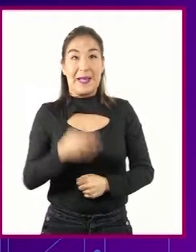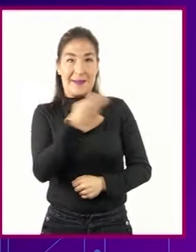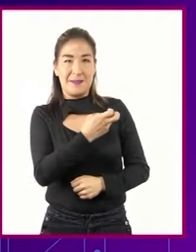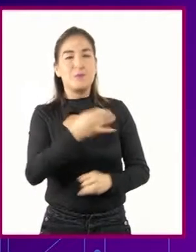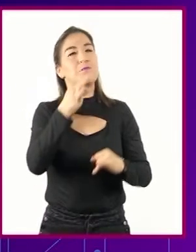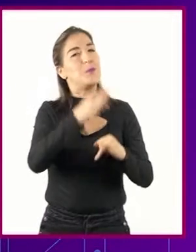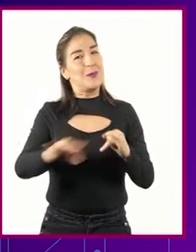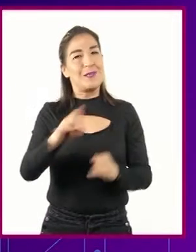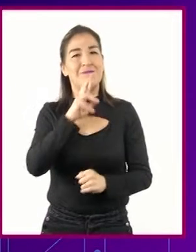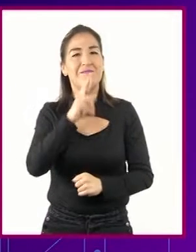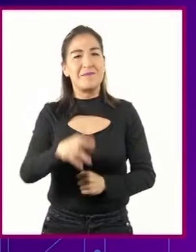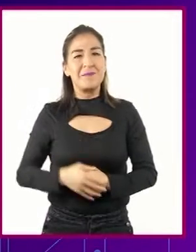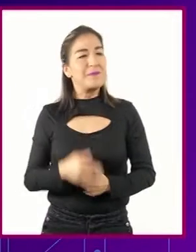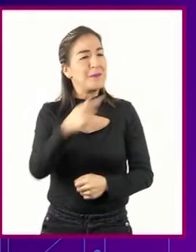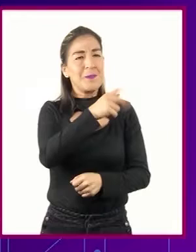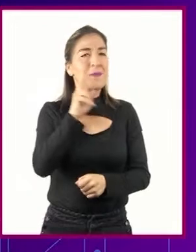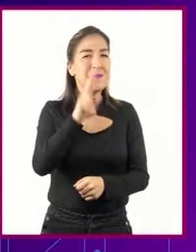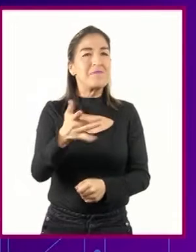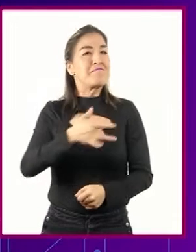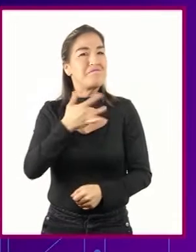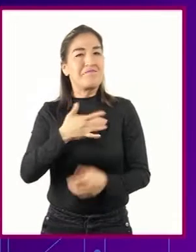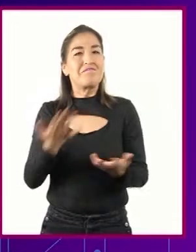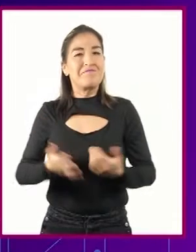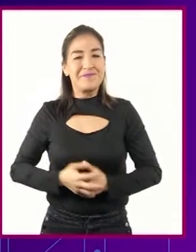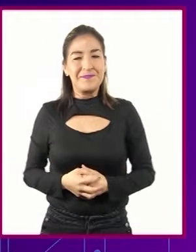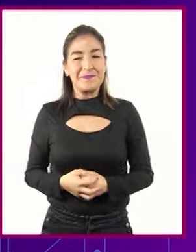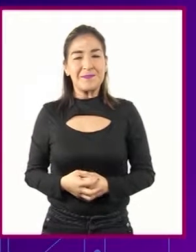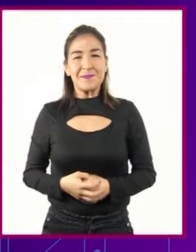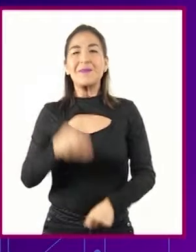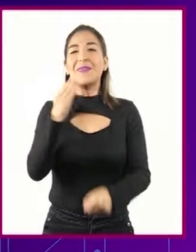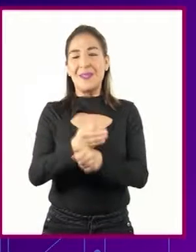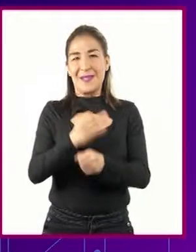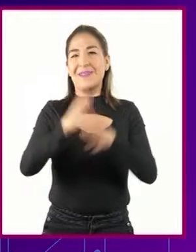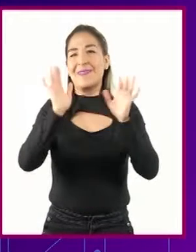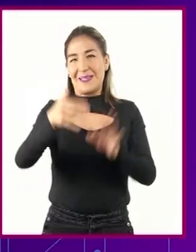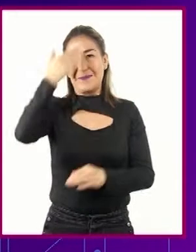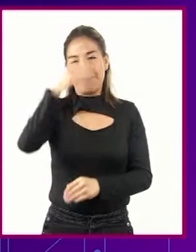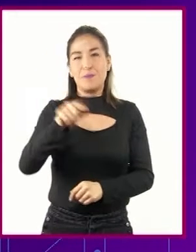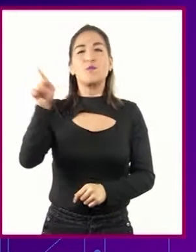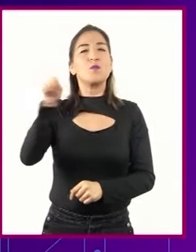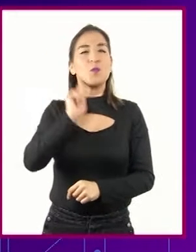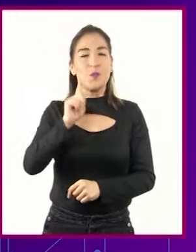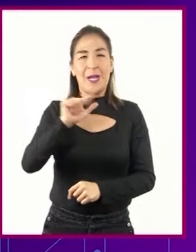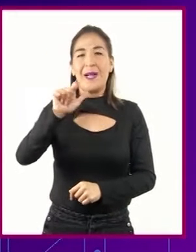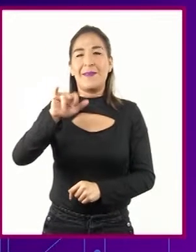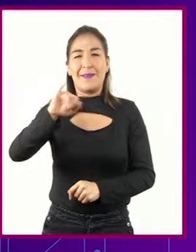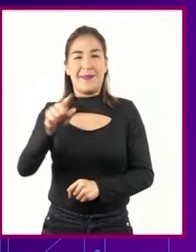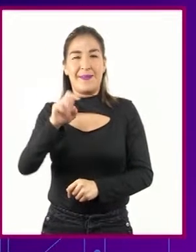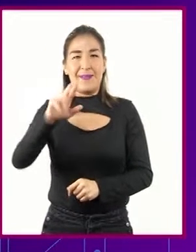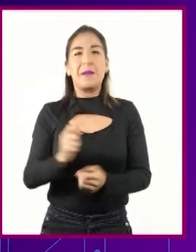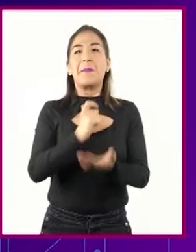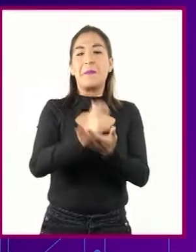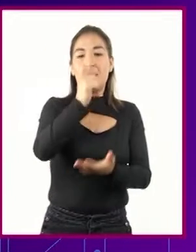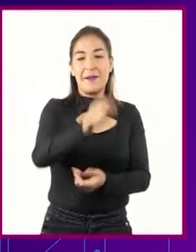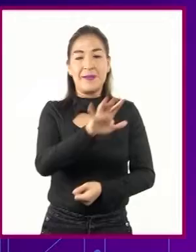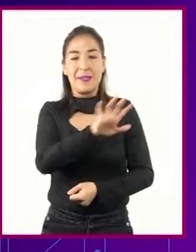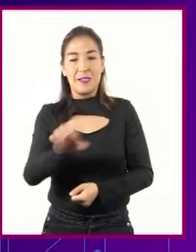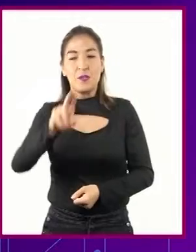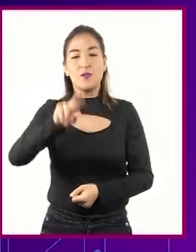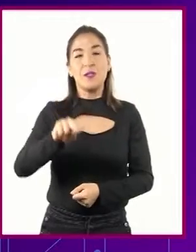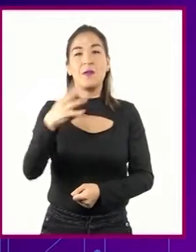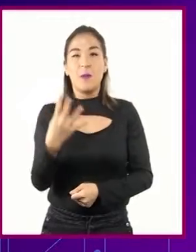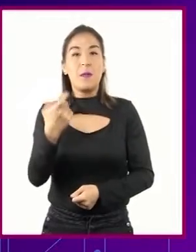resultado final. ¿Qué te pareció, Leslie? Ahora ya sabemos que Alejandra pagó 584 pesos por su